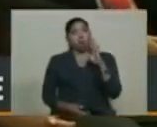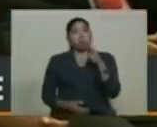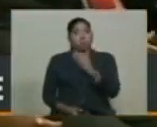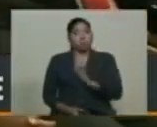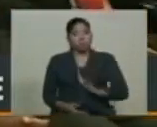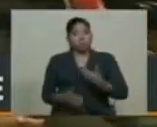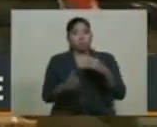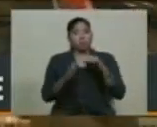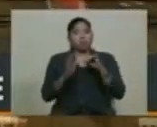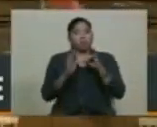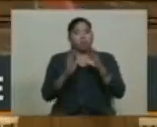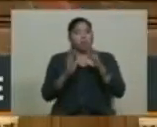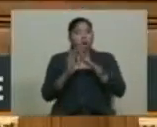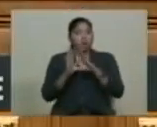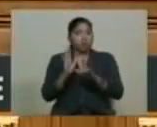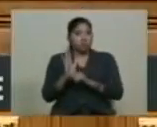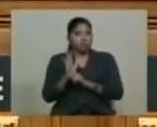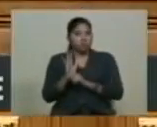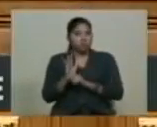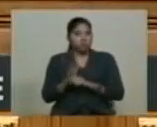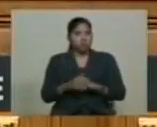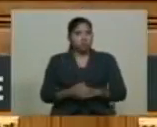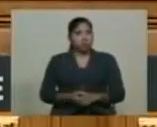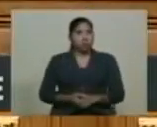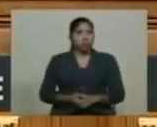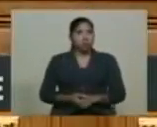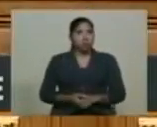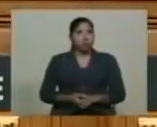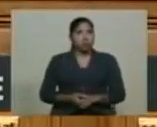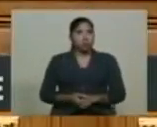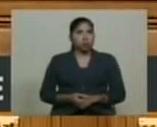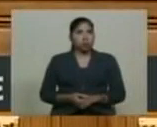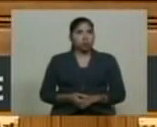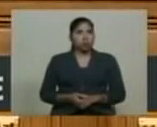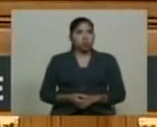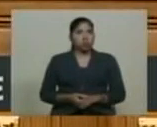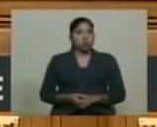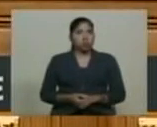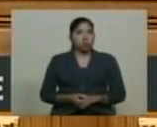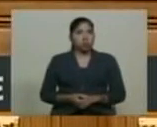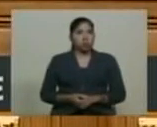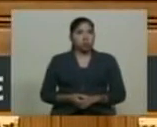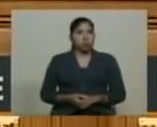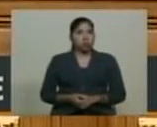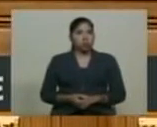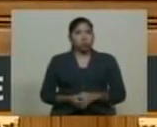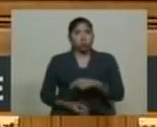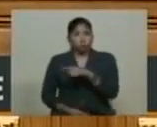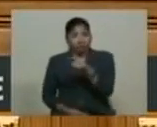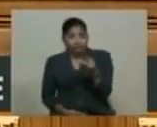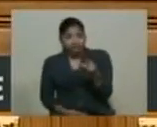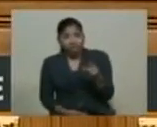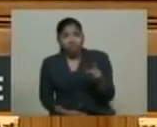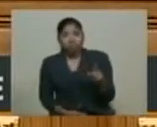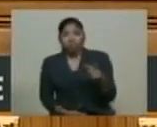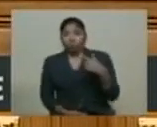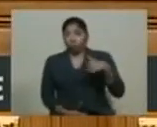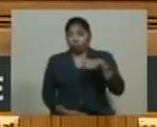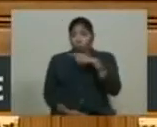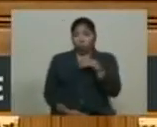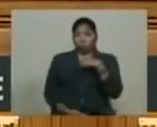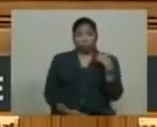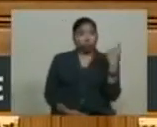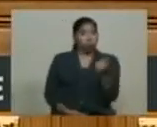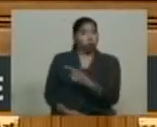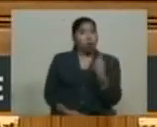seguir tejiendo esta historia de la que ustedes y nosotros, todos nosotros, a todos nosotros